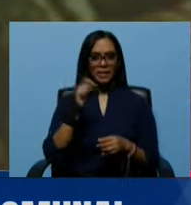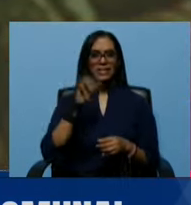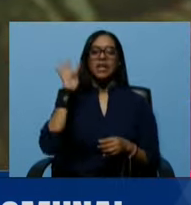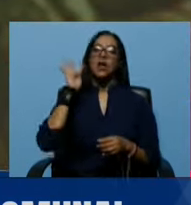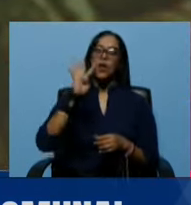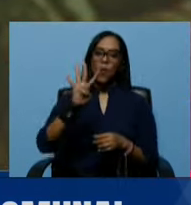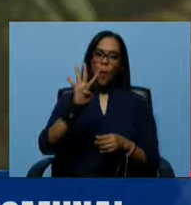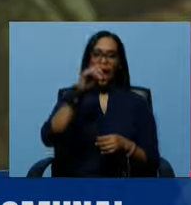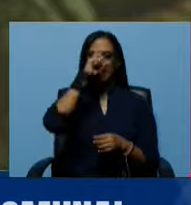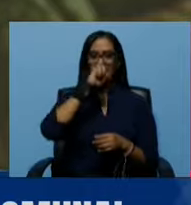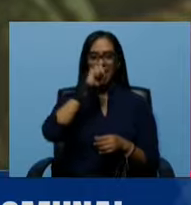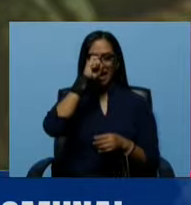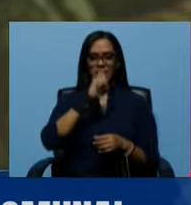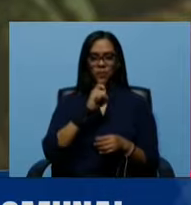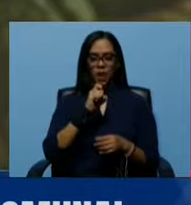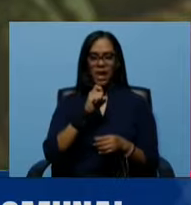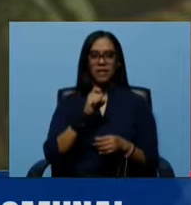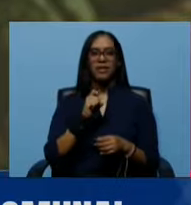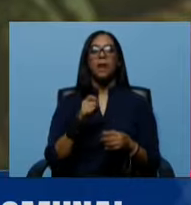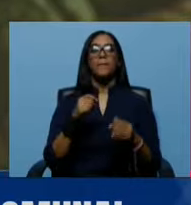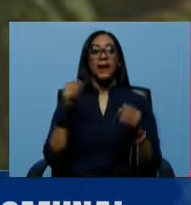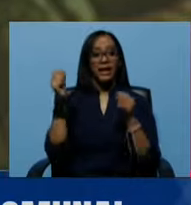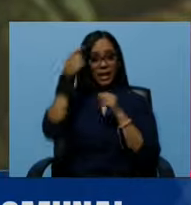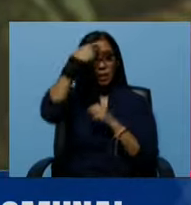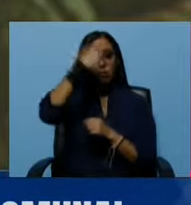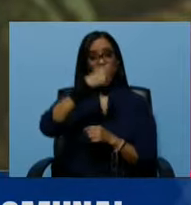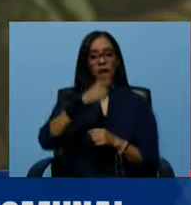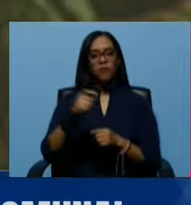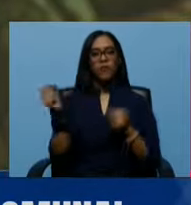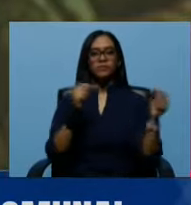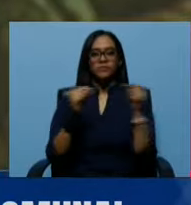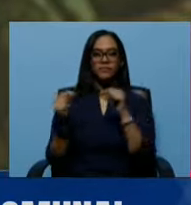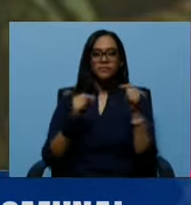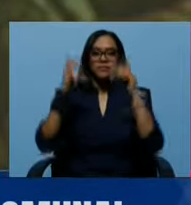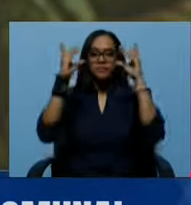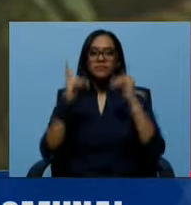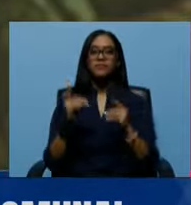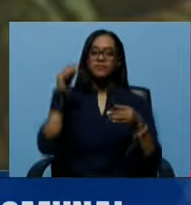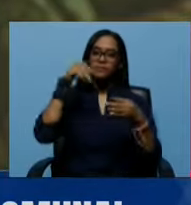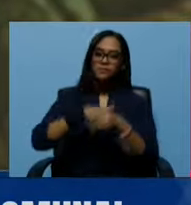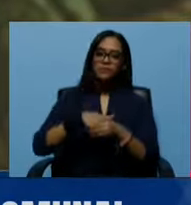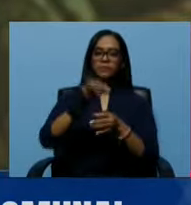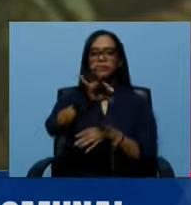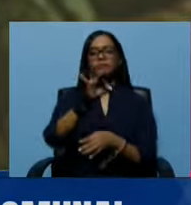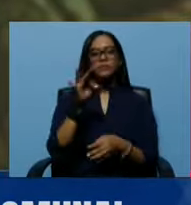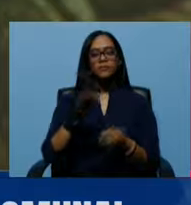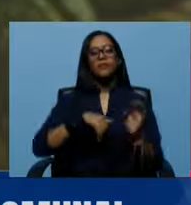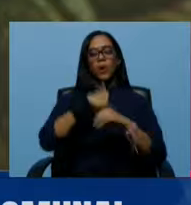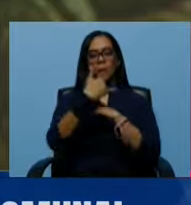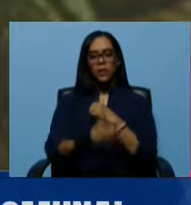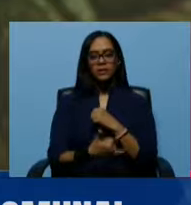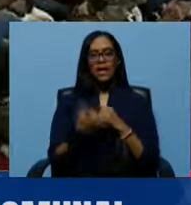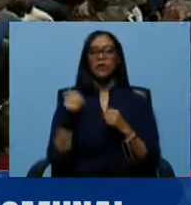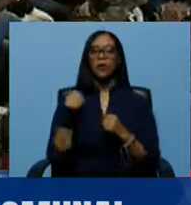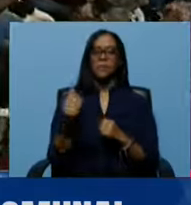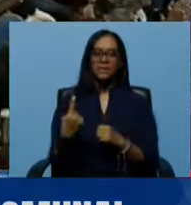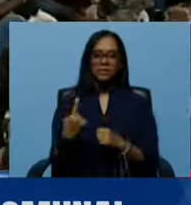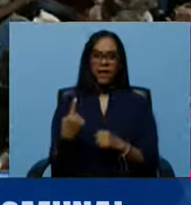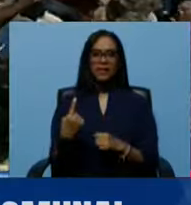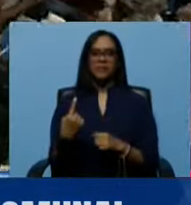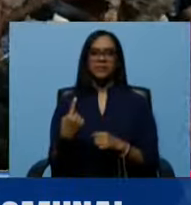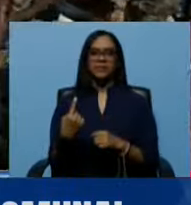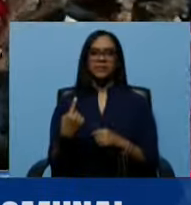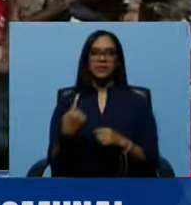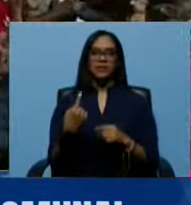consultas anual, para que el pueblo debata, decida, vote y elija los proyectos prioritarios de